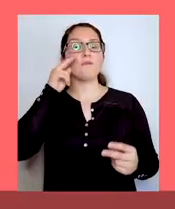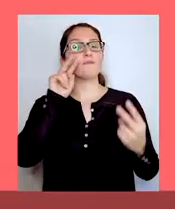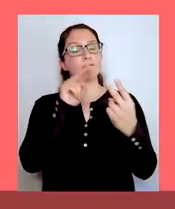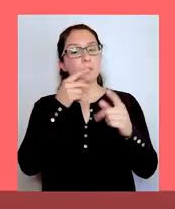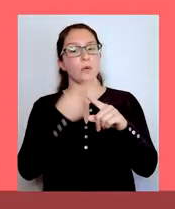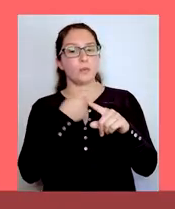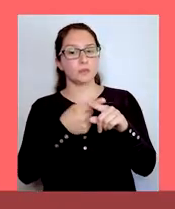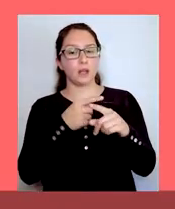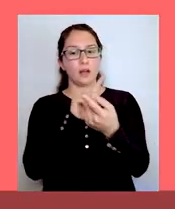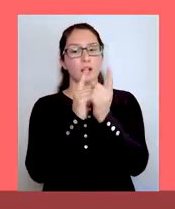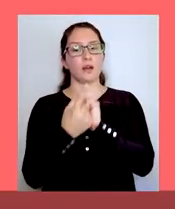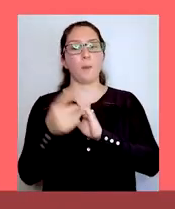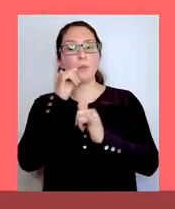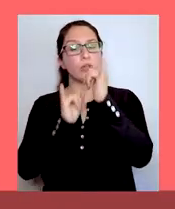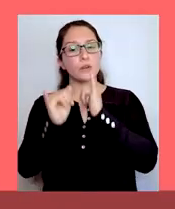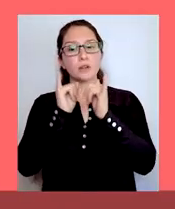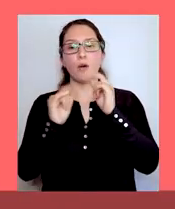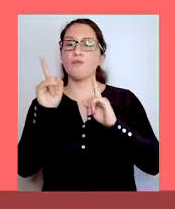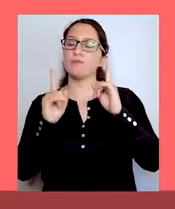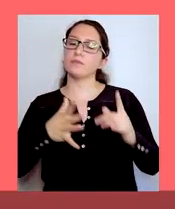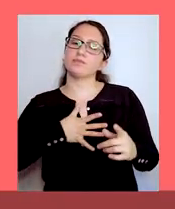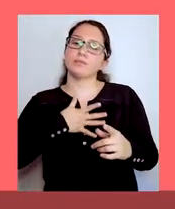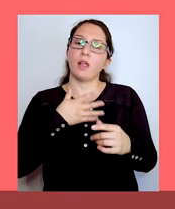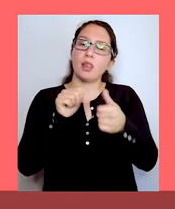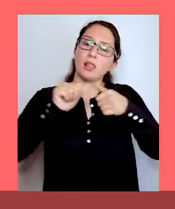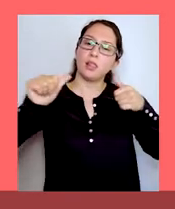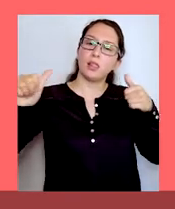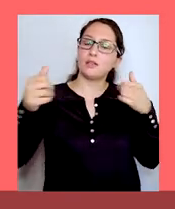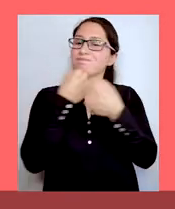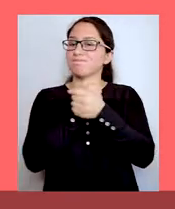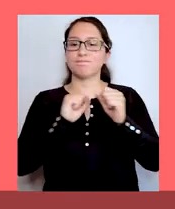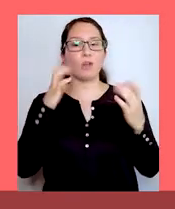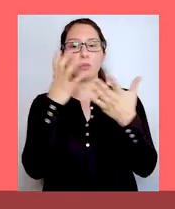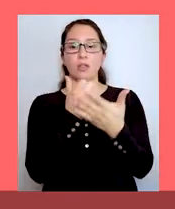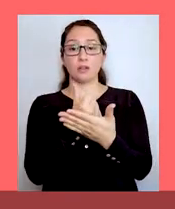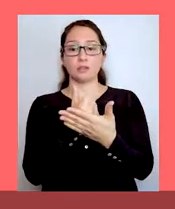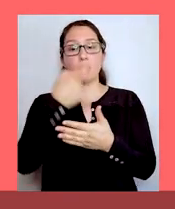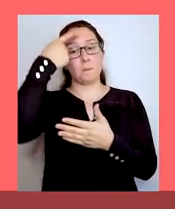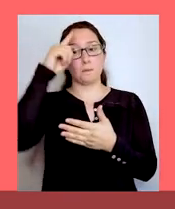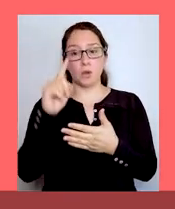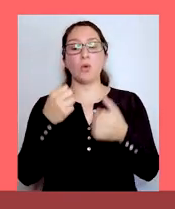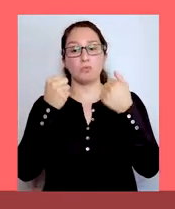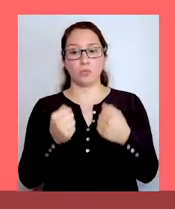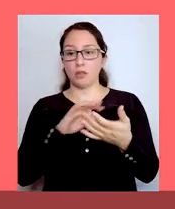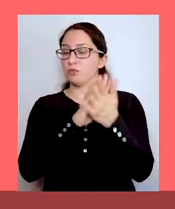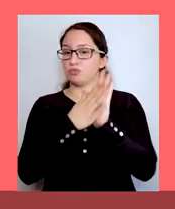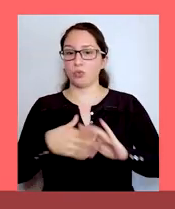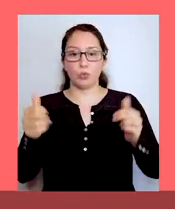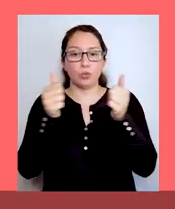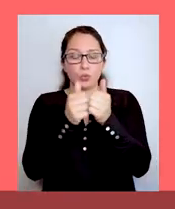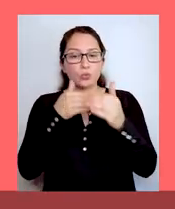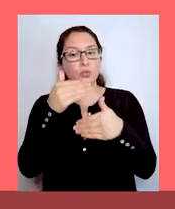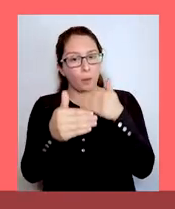Cuando escuchamos hablar de transformación digital, a veces sentimos que es un tema fuera de nuestro alcance. Sin embargo, todas y